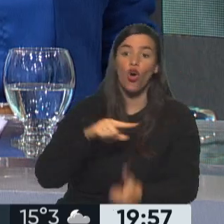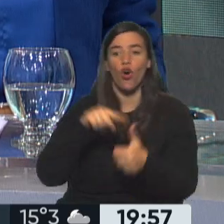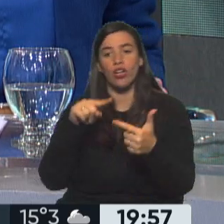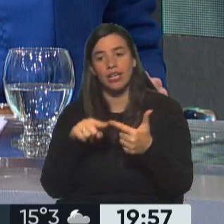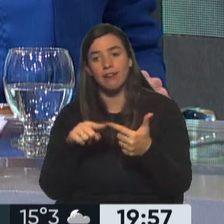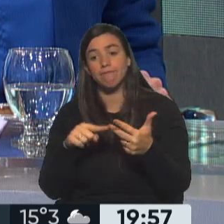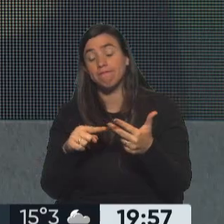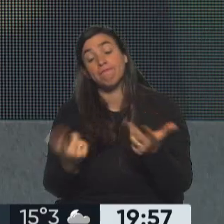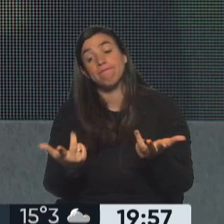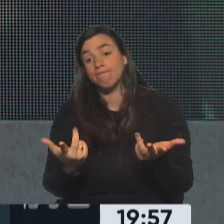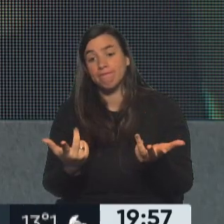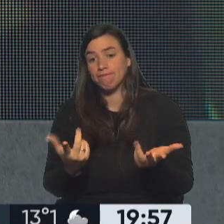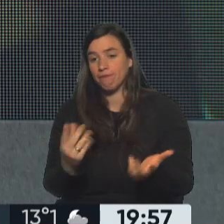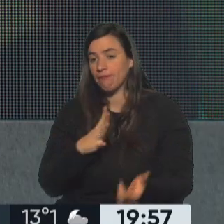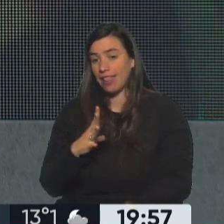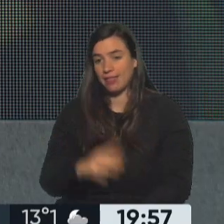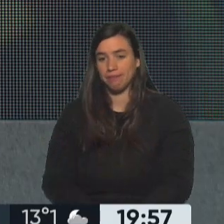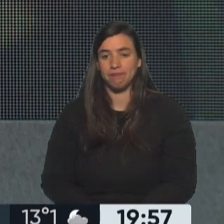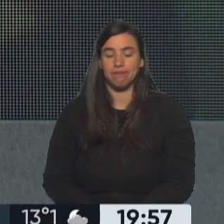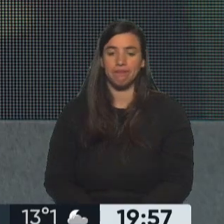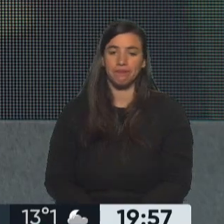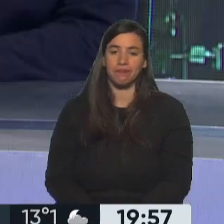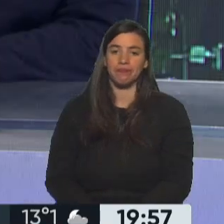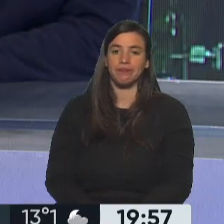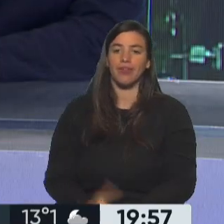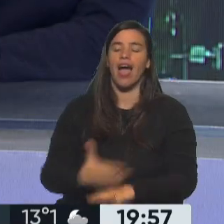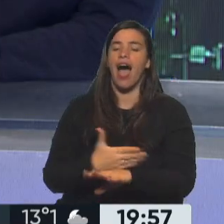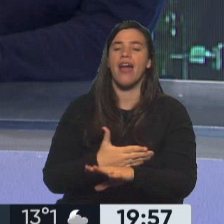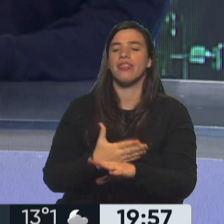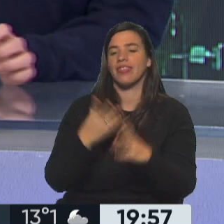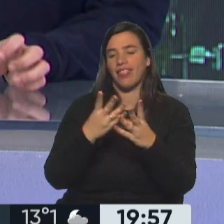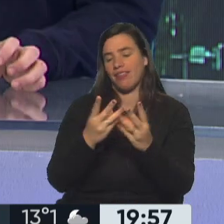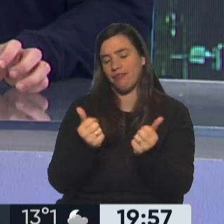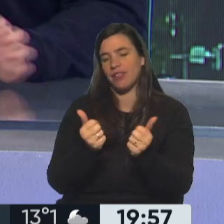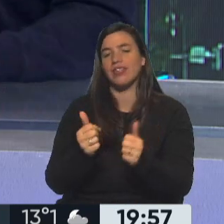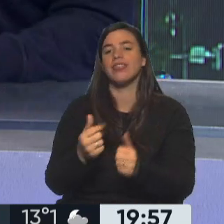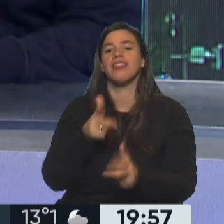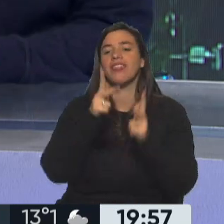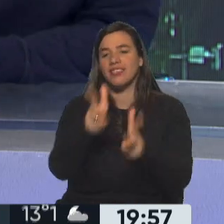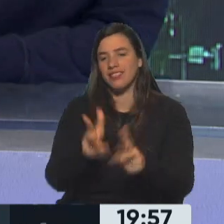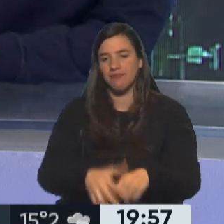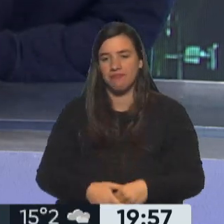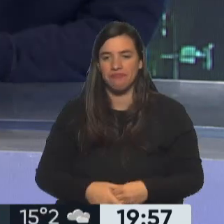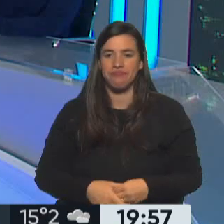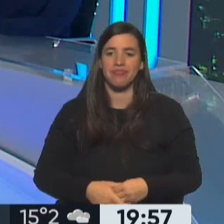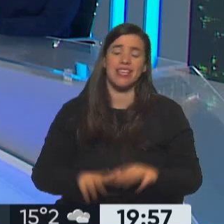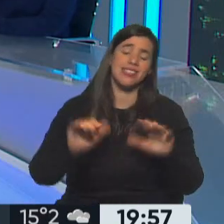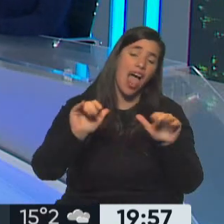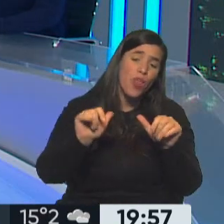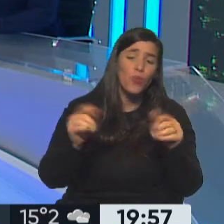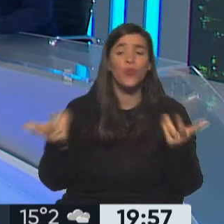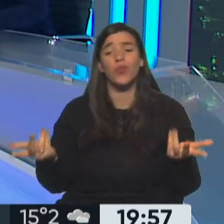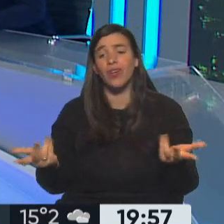Paz. Antes de irnos, decí lo que quieras. Bueno, saludos a la vieja. ¿A qué quieres mandarle